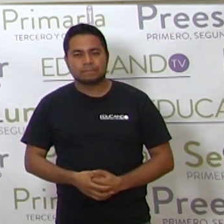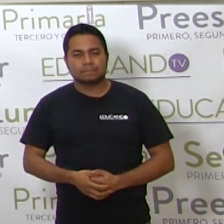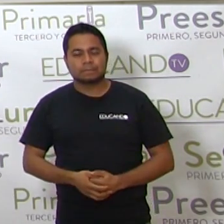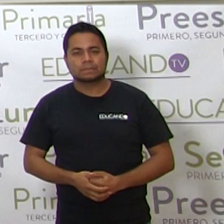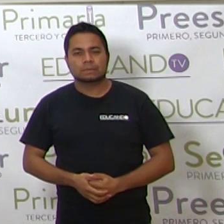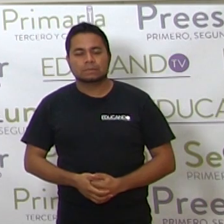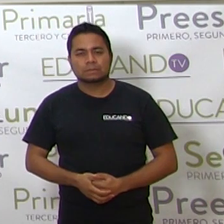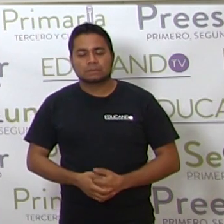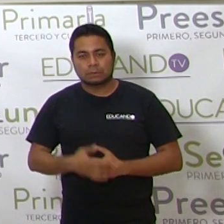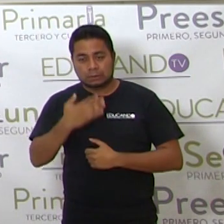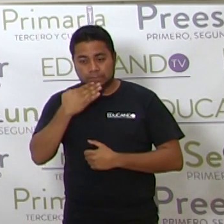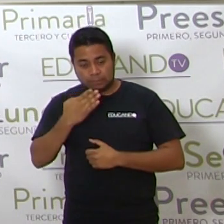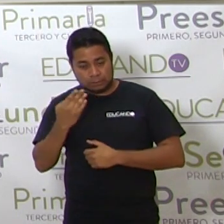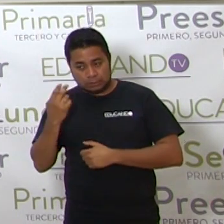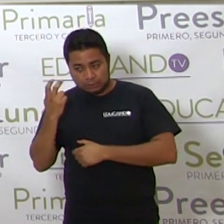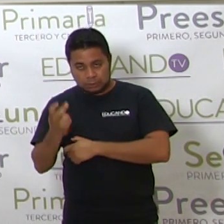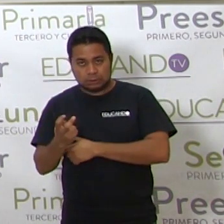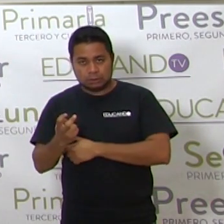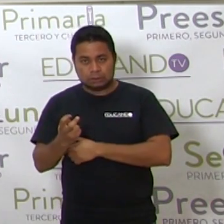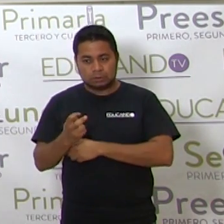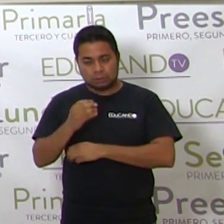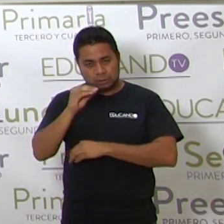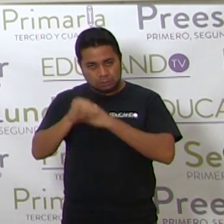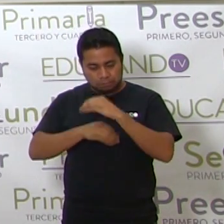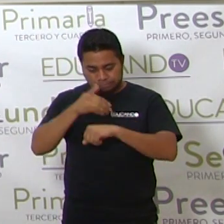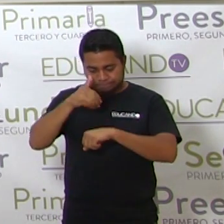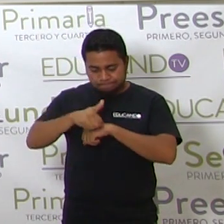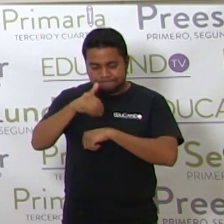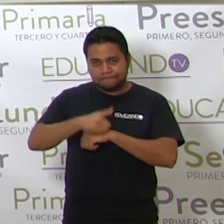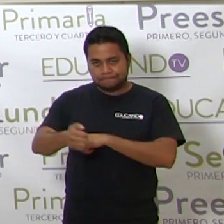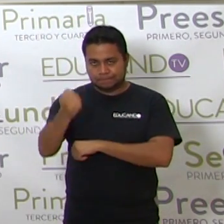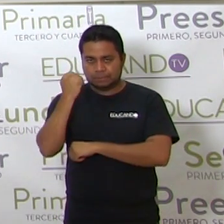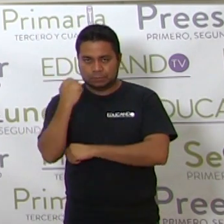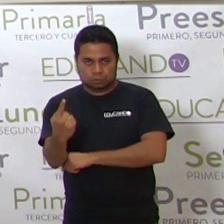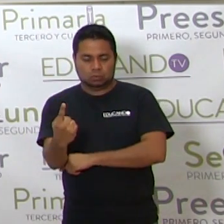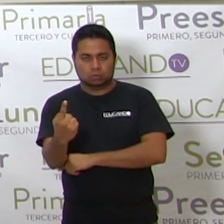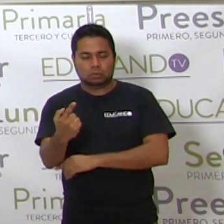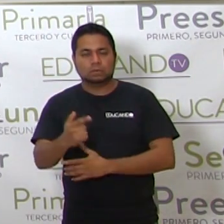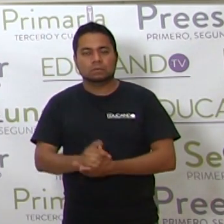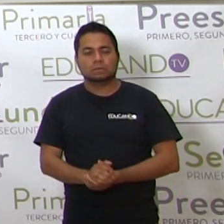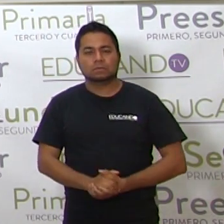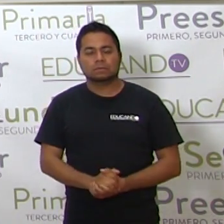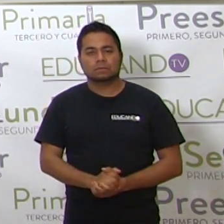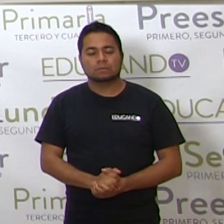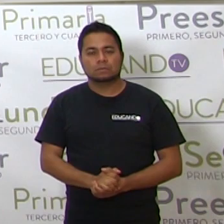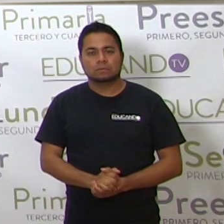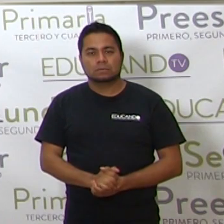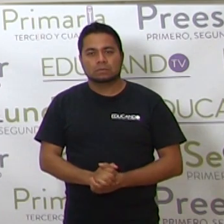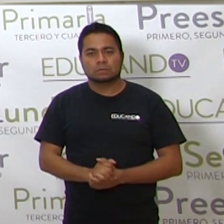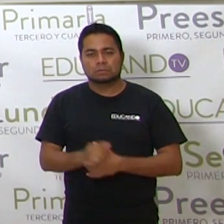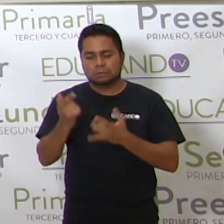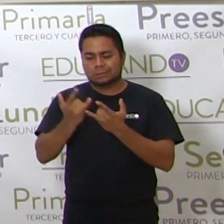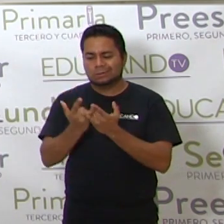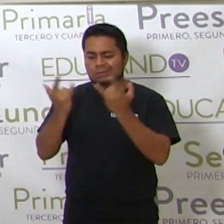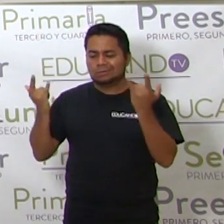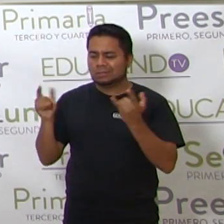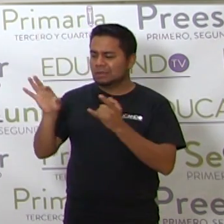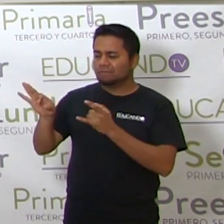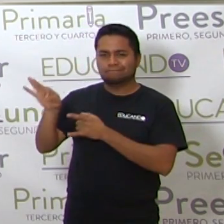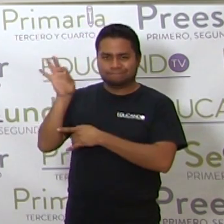esta le vamos a poner número uno bien elegir una historia